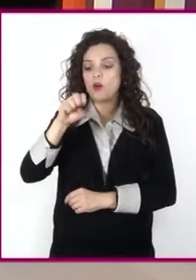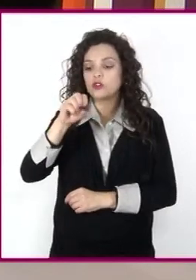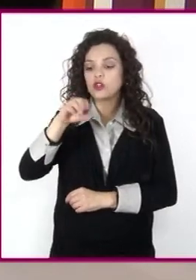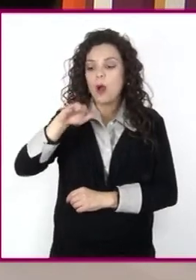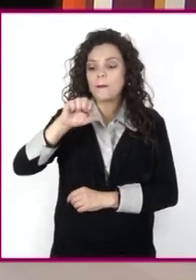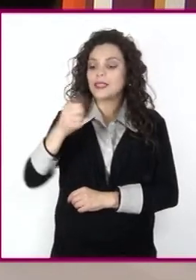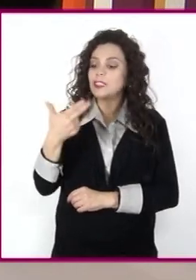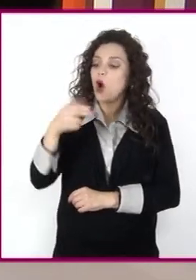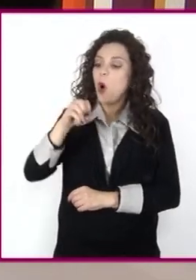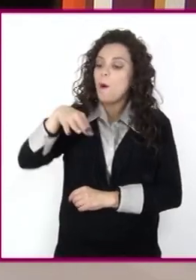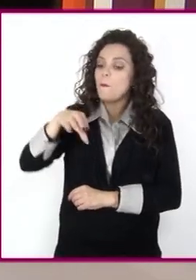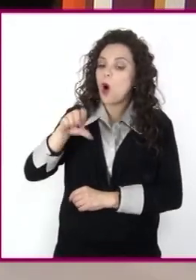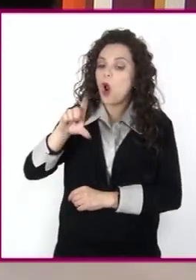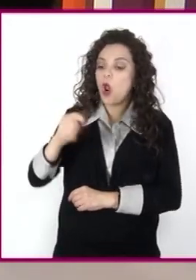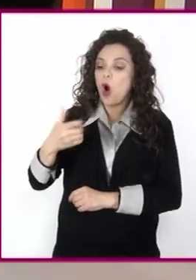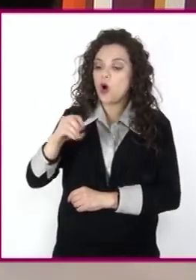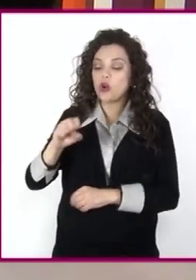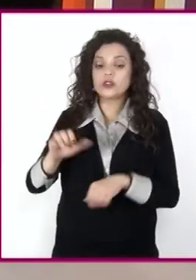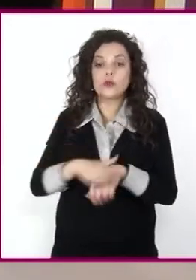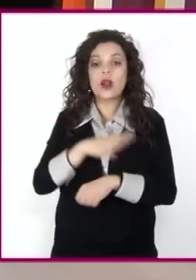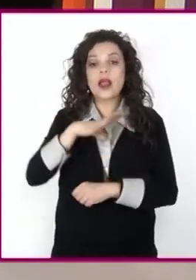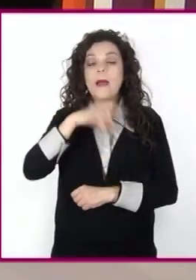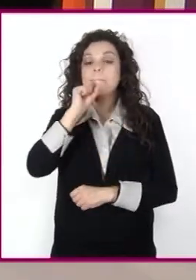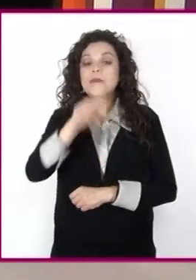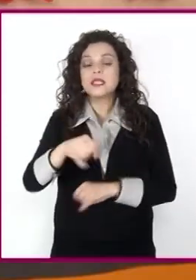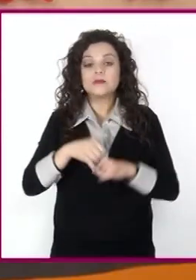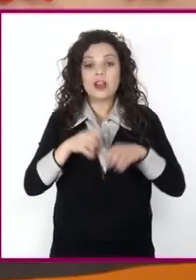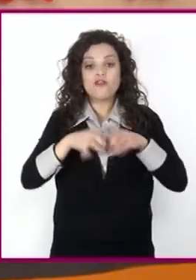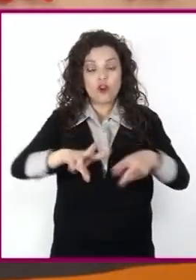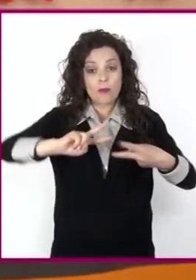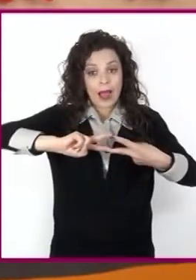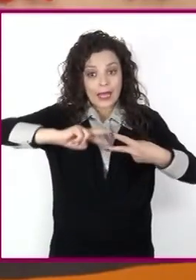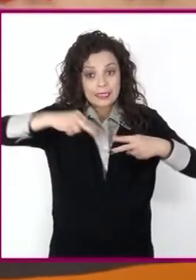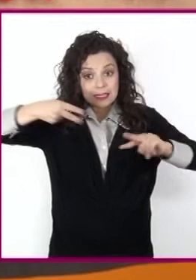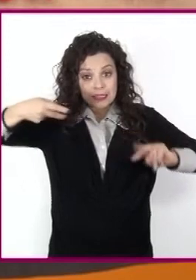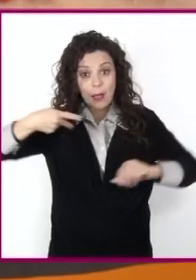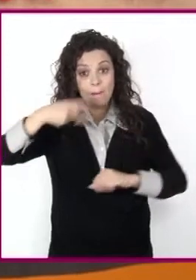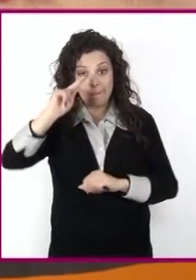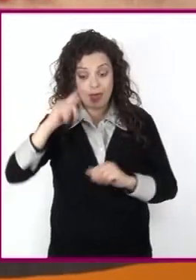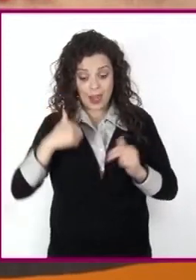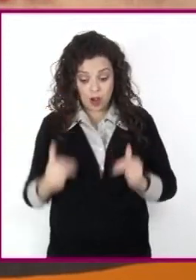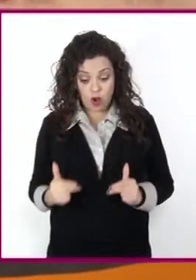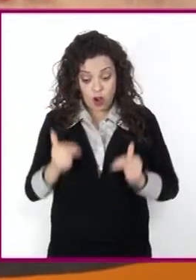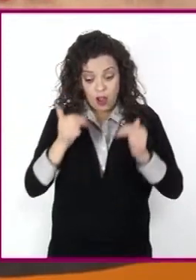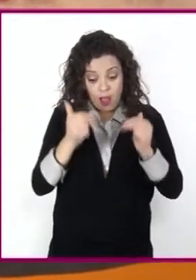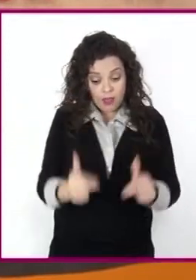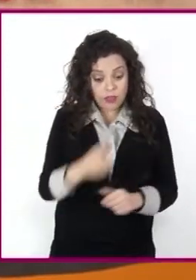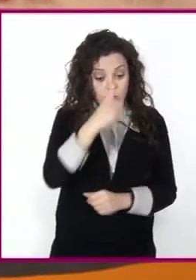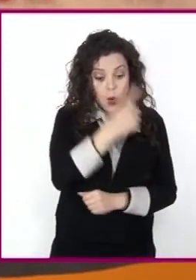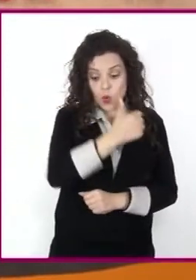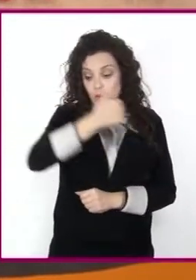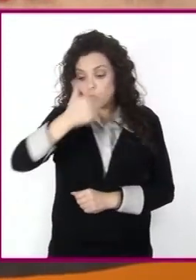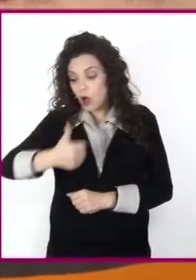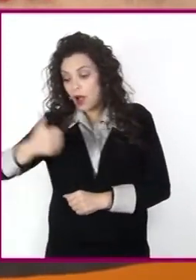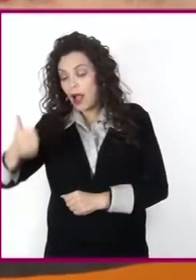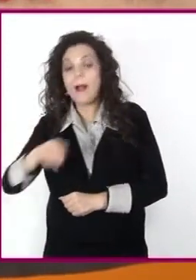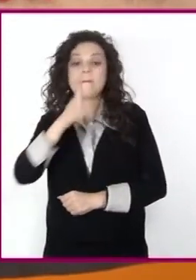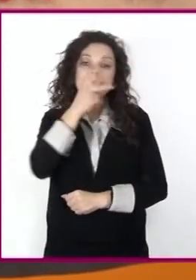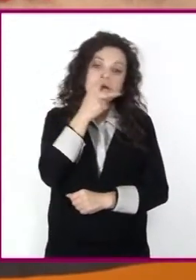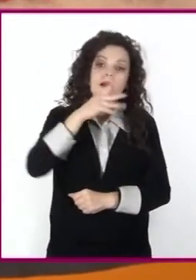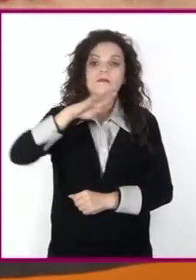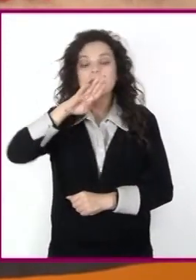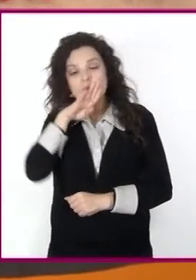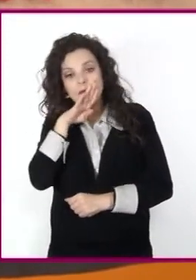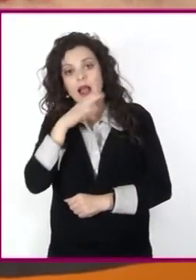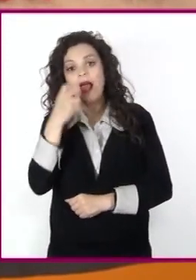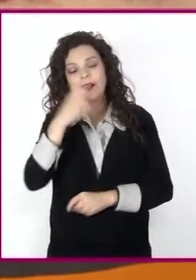que tienen la misma información genética, pero al heredar un gen de cada progenitor, estos pueden